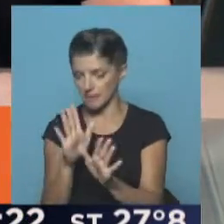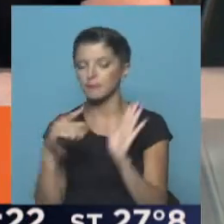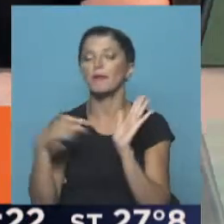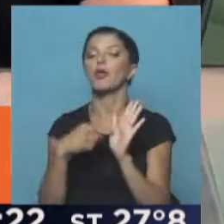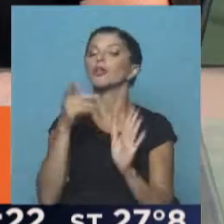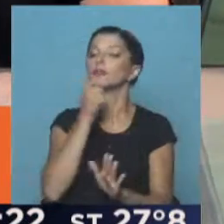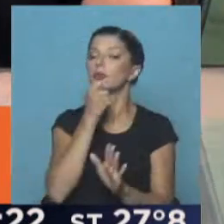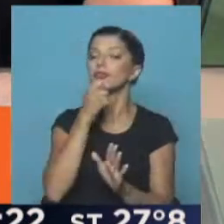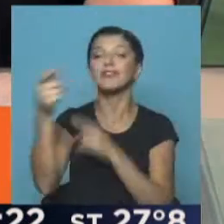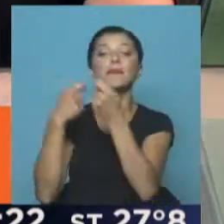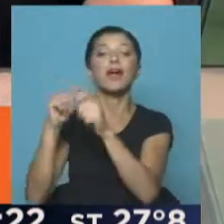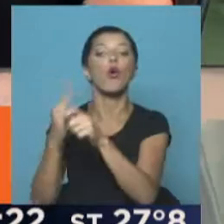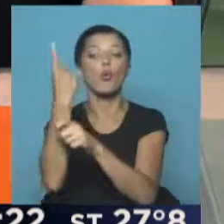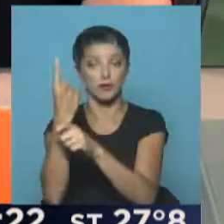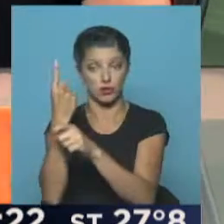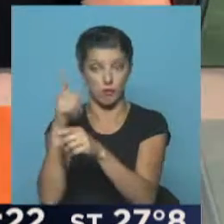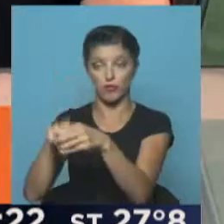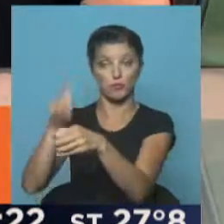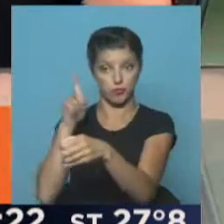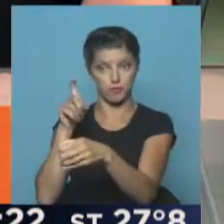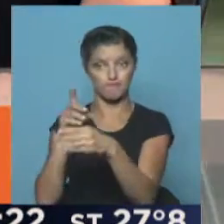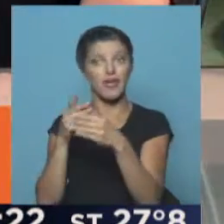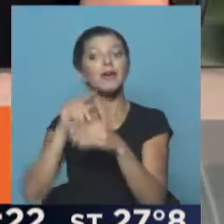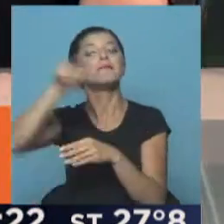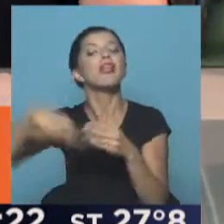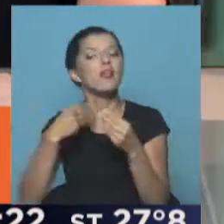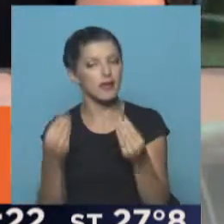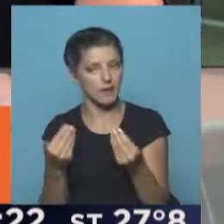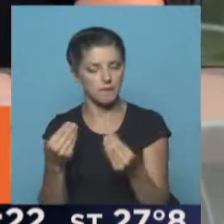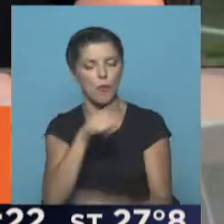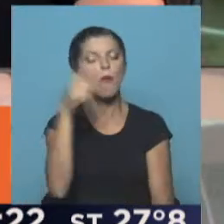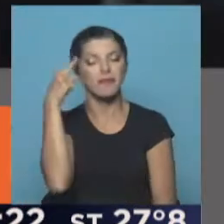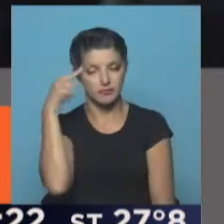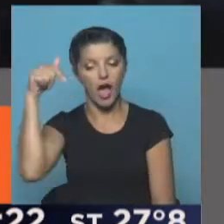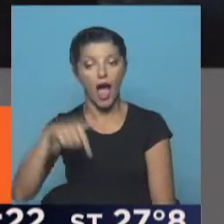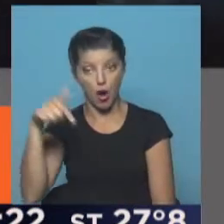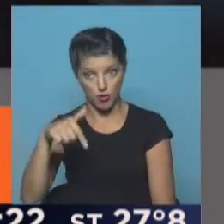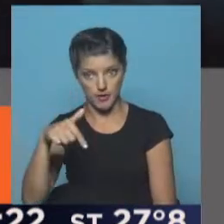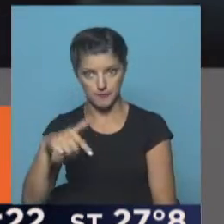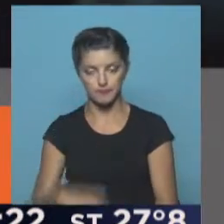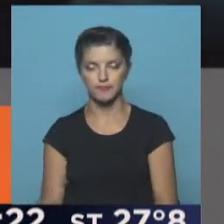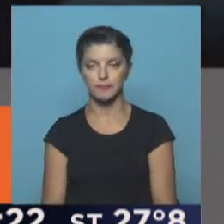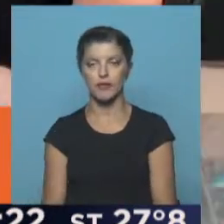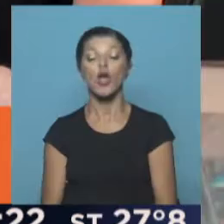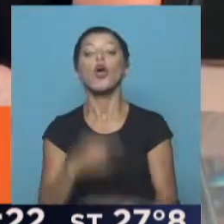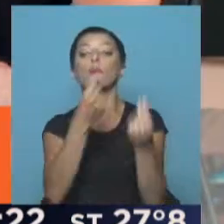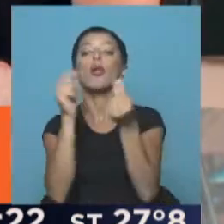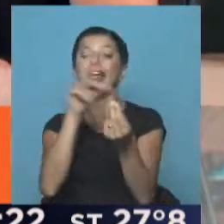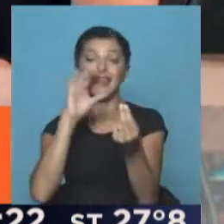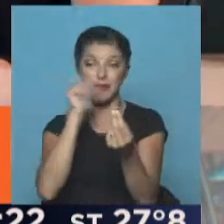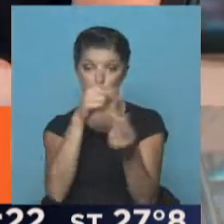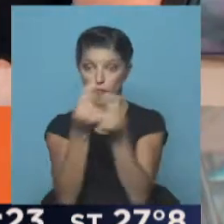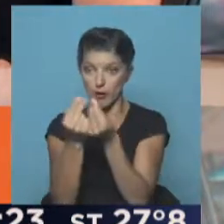ese mercado único. Fíjate que lo que pasó ahora y que se profundizaría es que producto de la devaluación de la libra hay